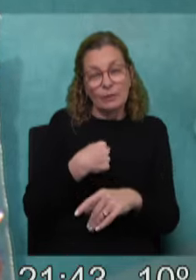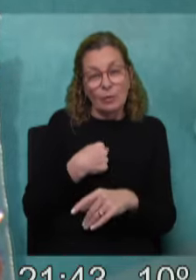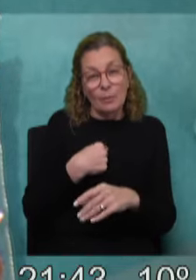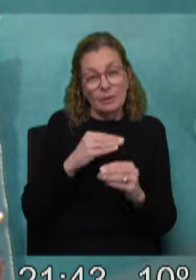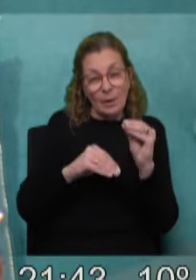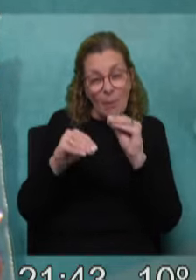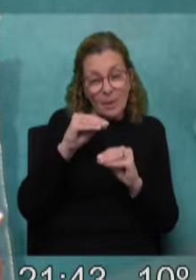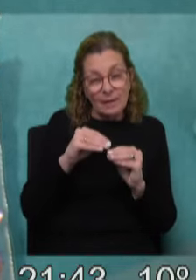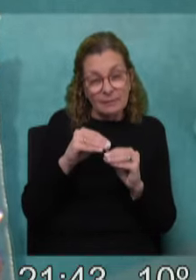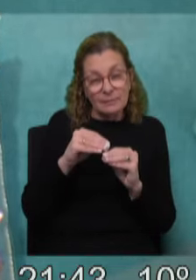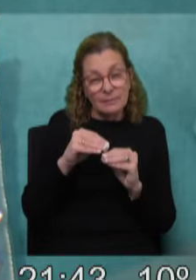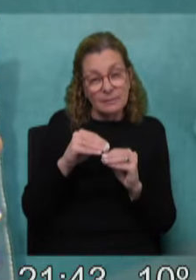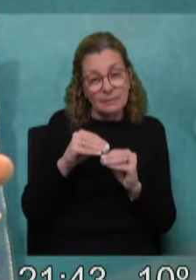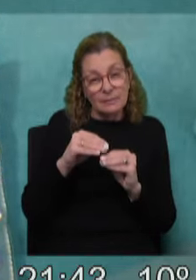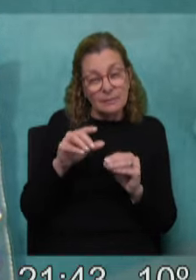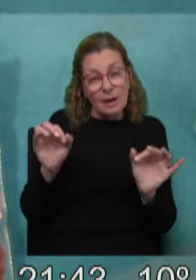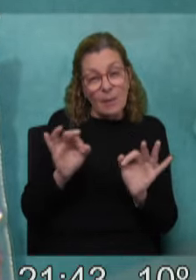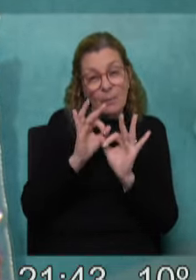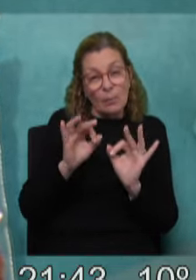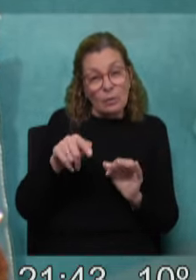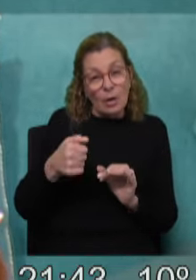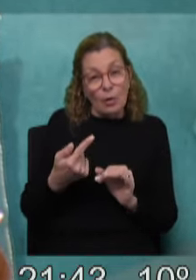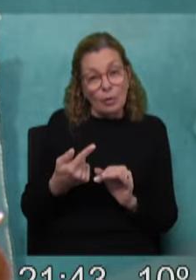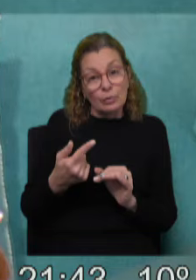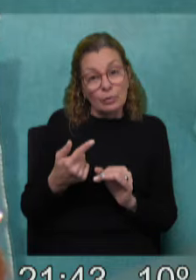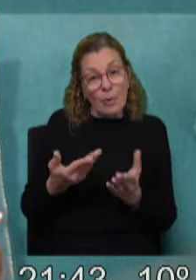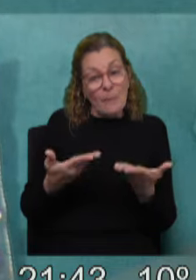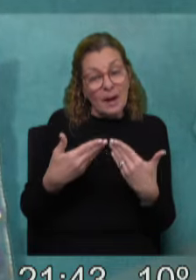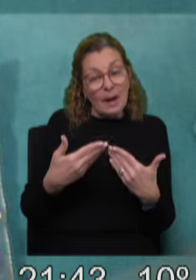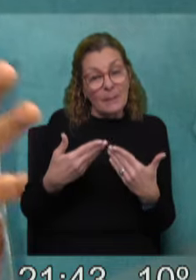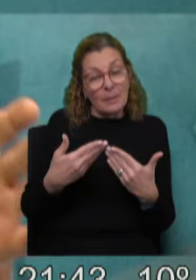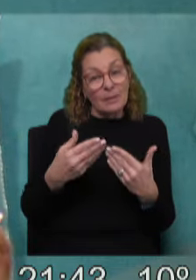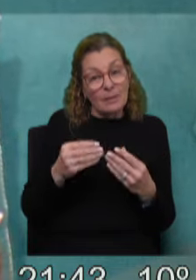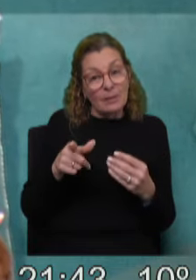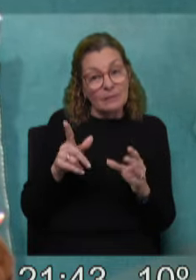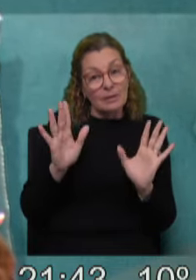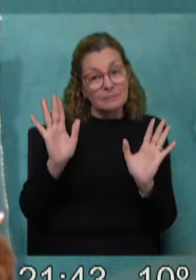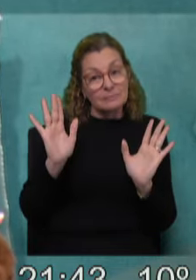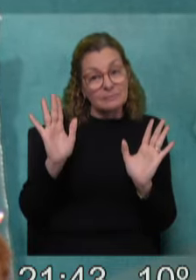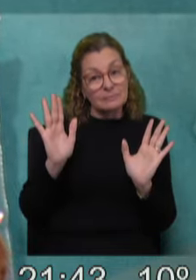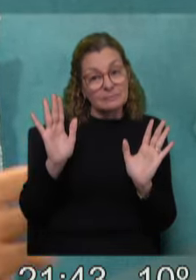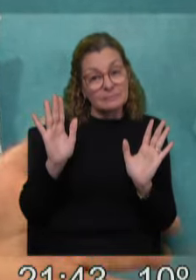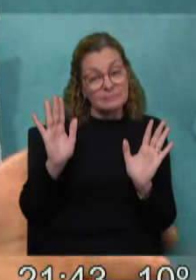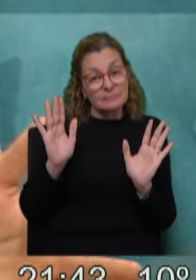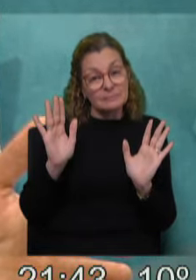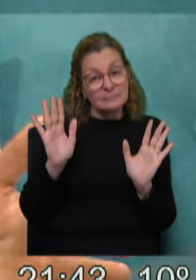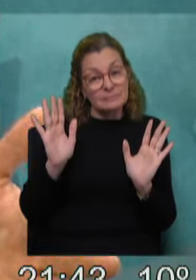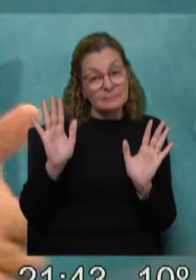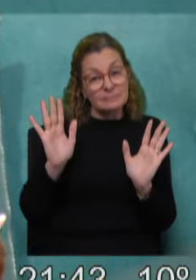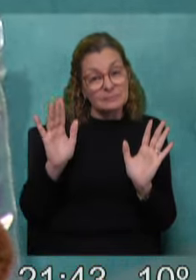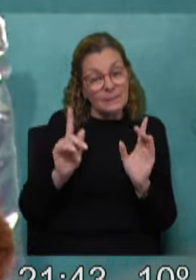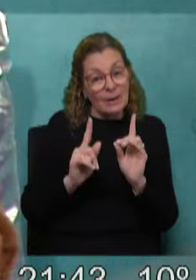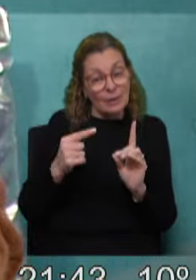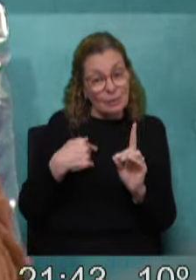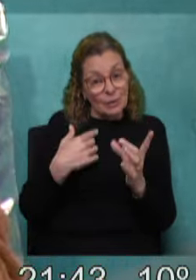plan y la música tener otro plan para mí, y ella es como una deidad, así.